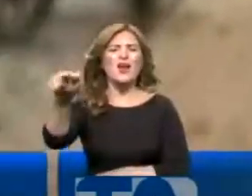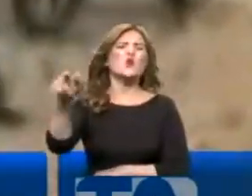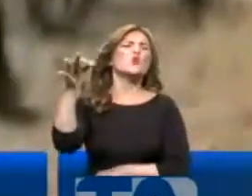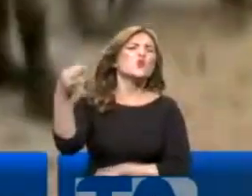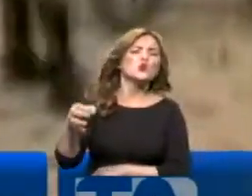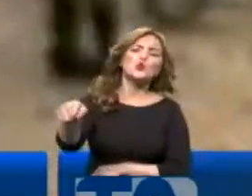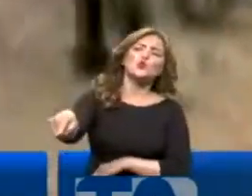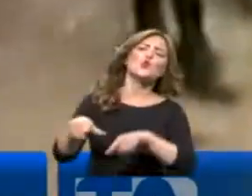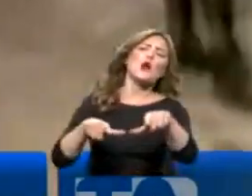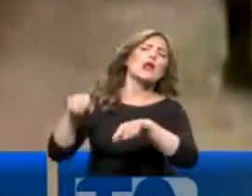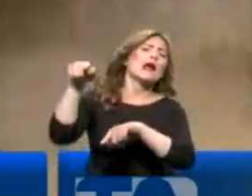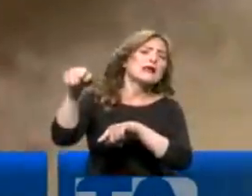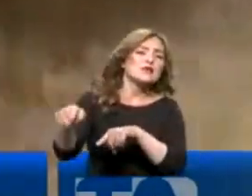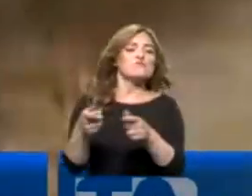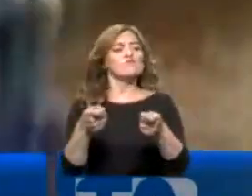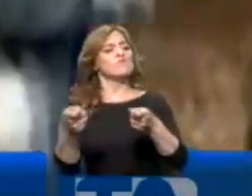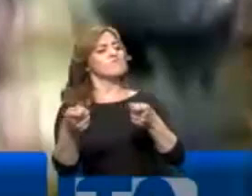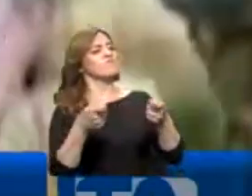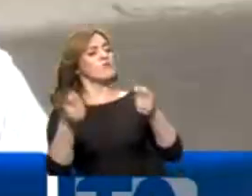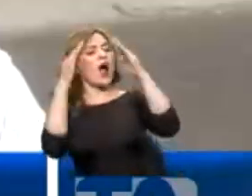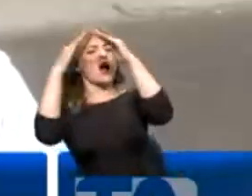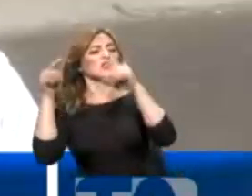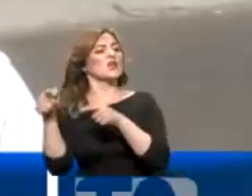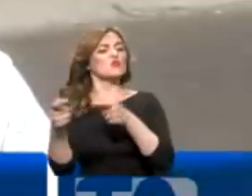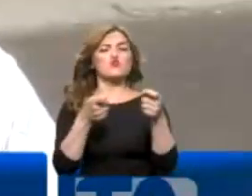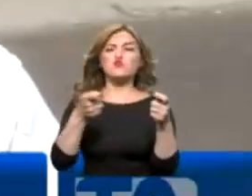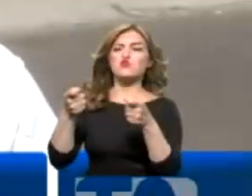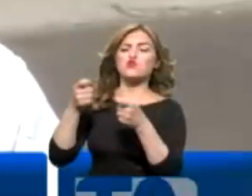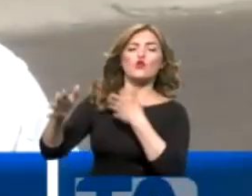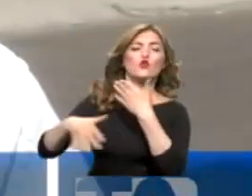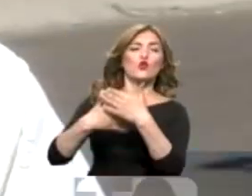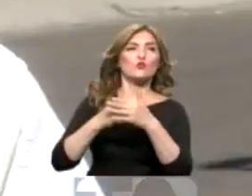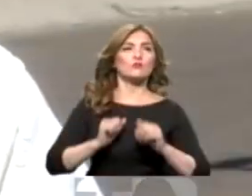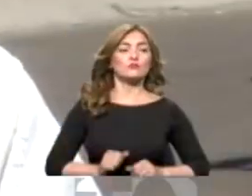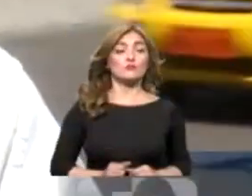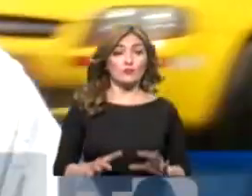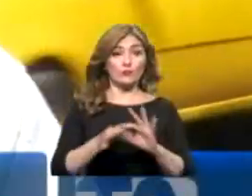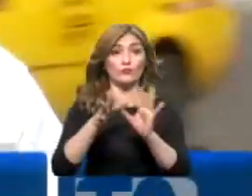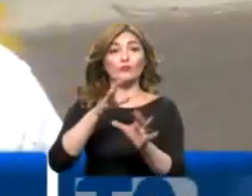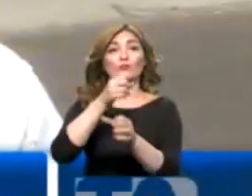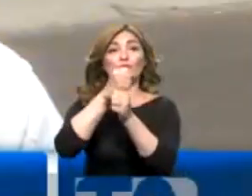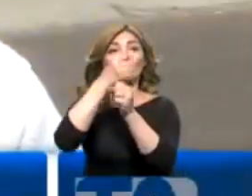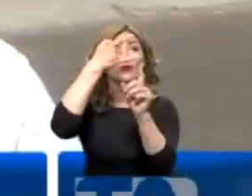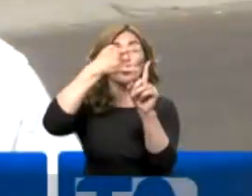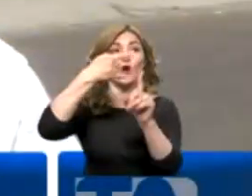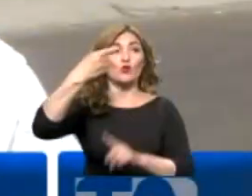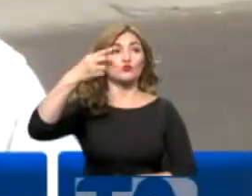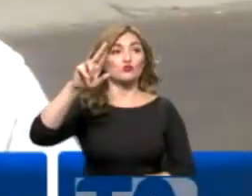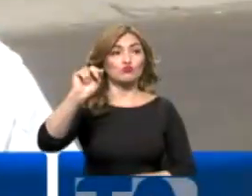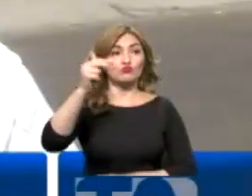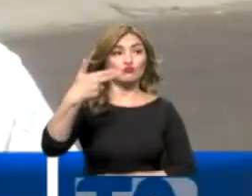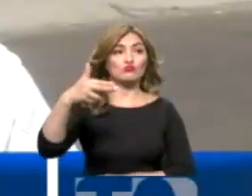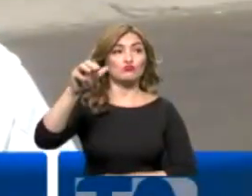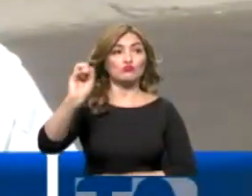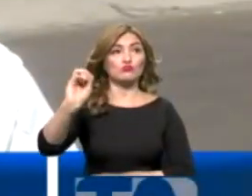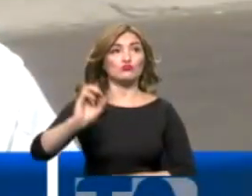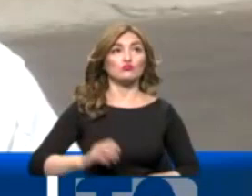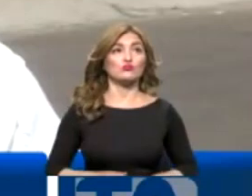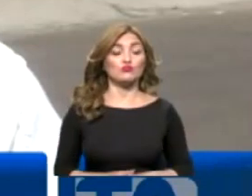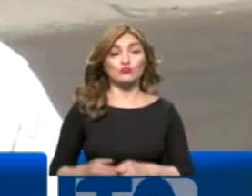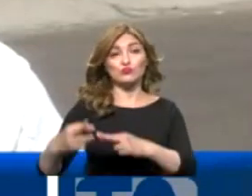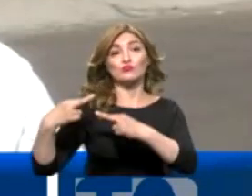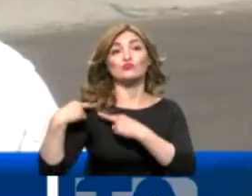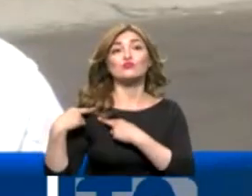organización narcodelictiva Oliver Sinisterra. Pertenecía al círculo de seguridad de alias Huacho, estaba encargado también de